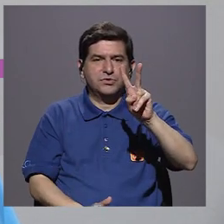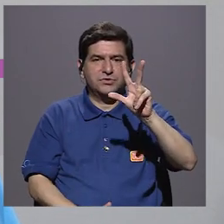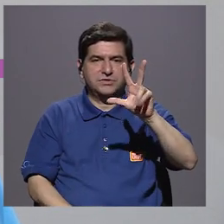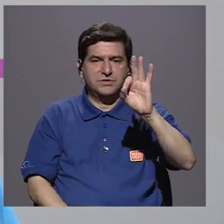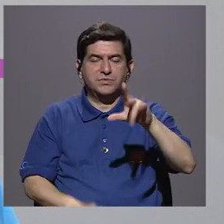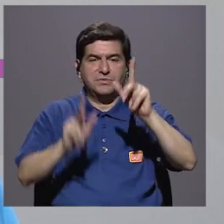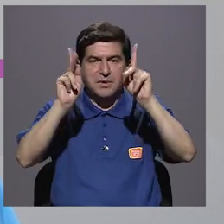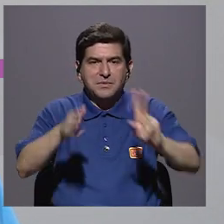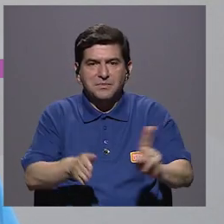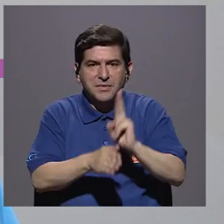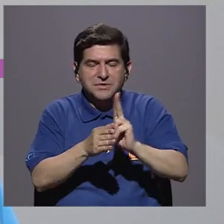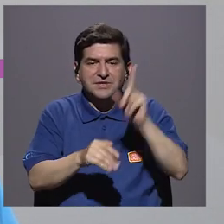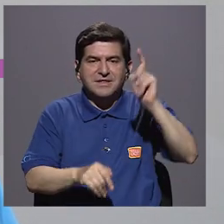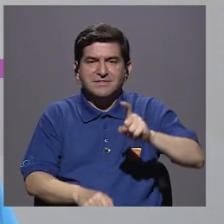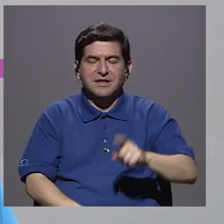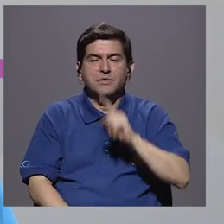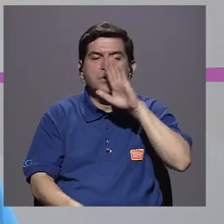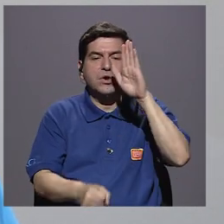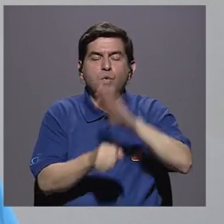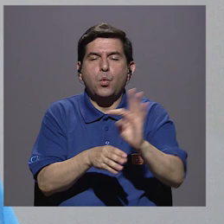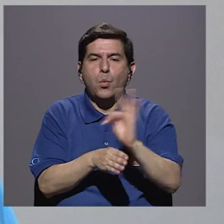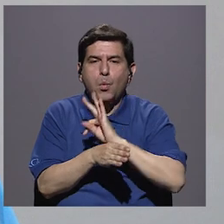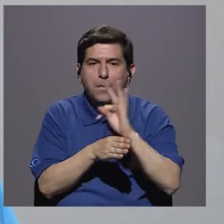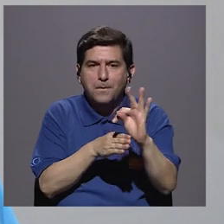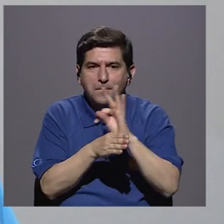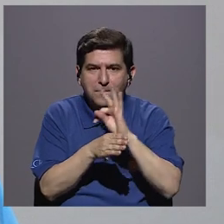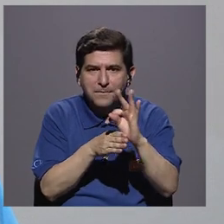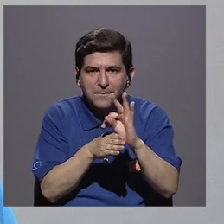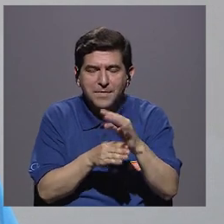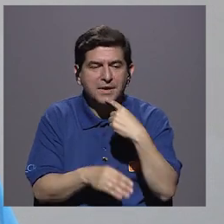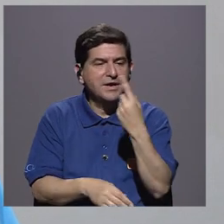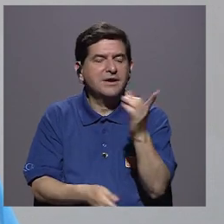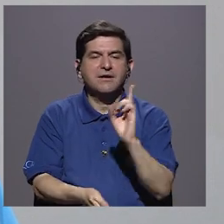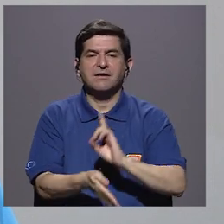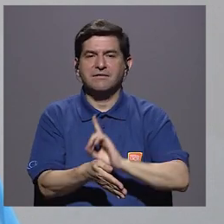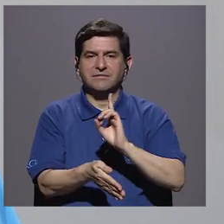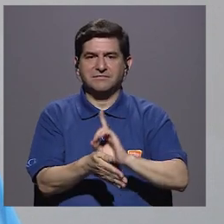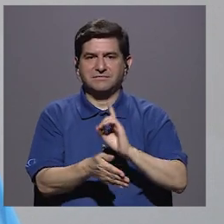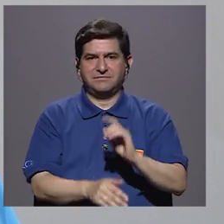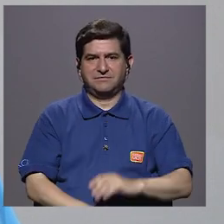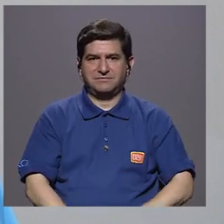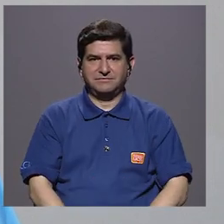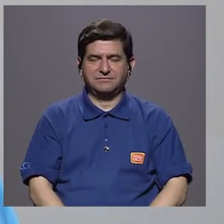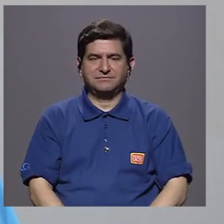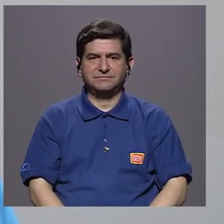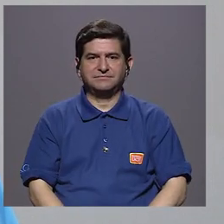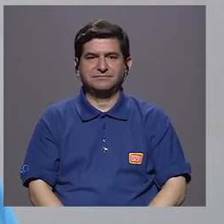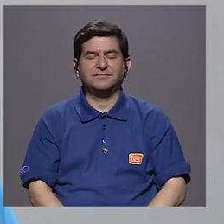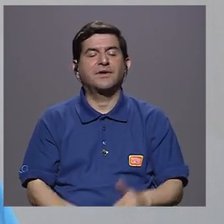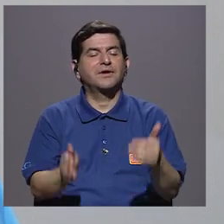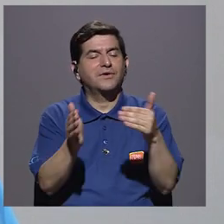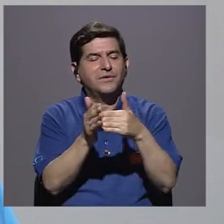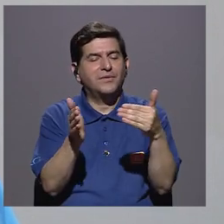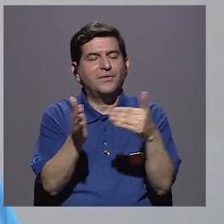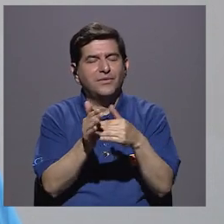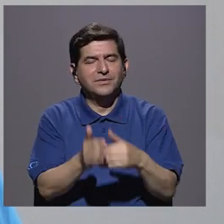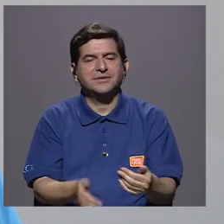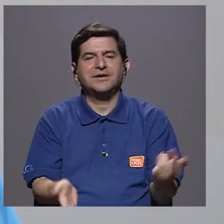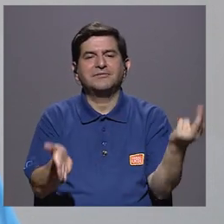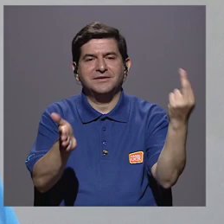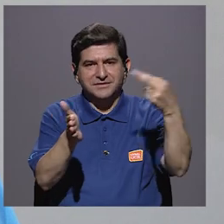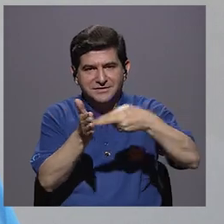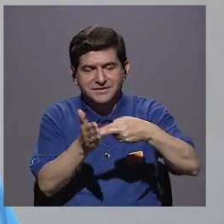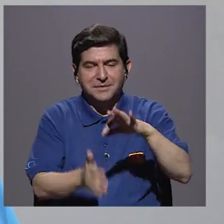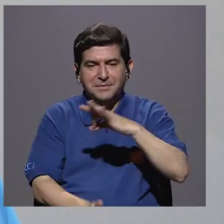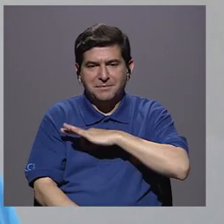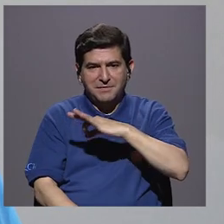que las personas usuarias deben seguir el tratamiento y las indicaciones que le señala el médico. Y esto, volvemos a repetir, es